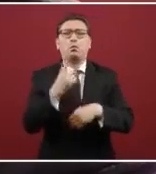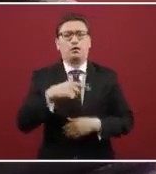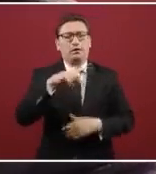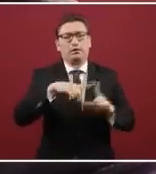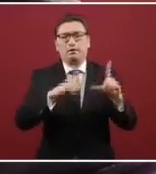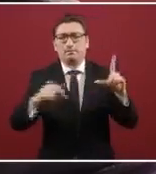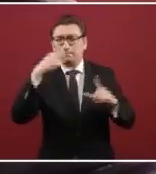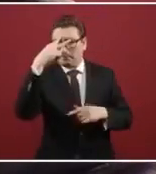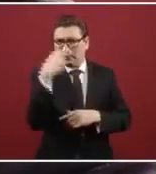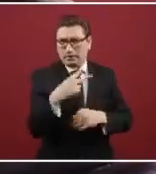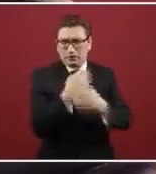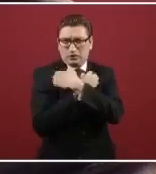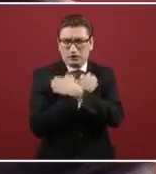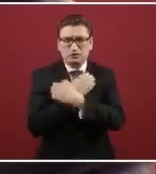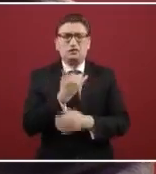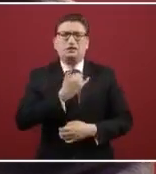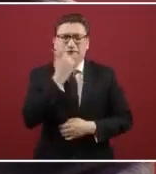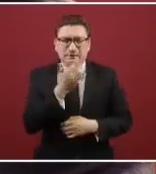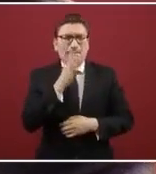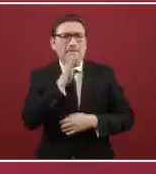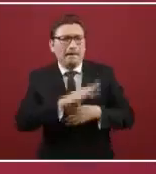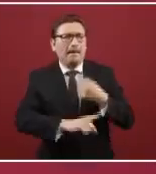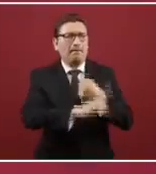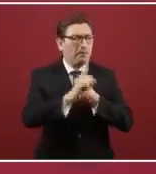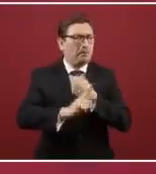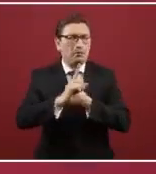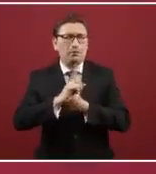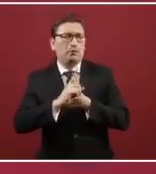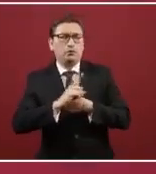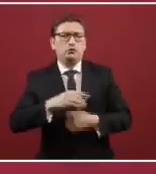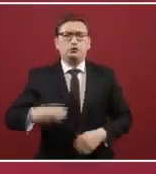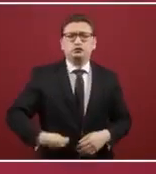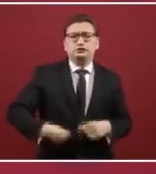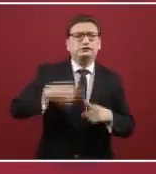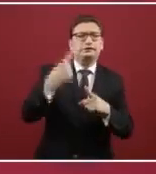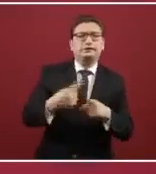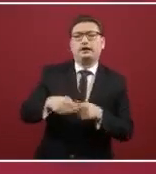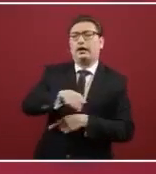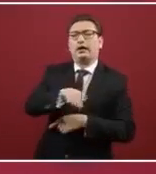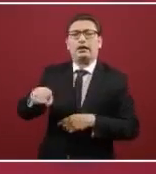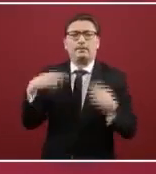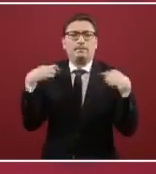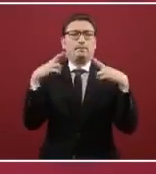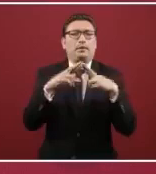en México tenía que ver con el incumplimiento de los